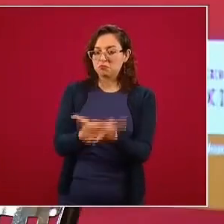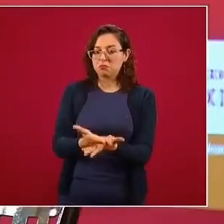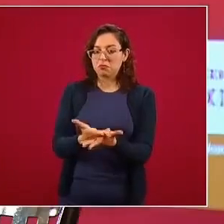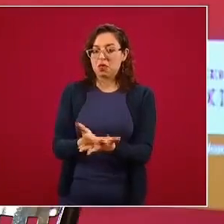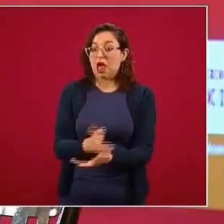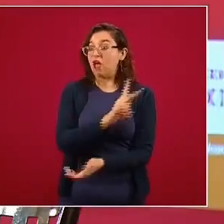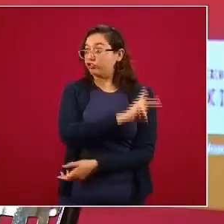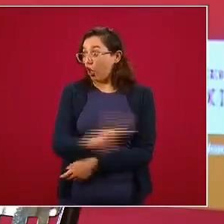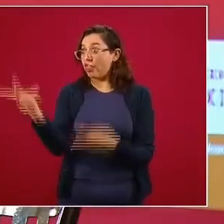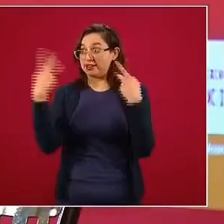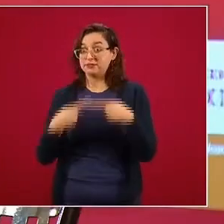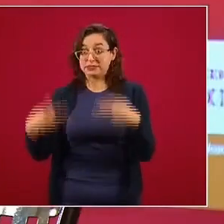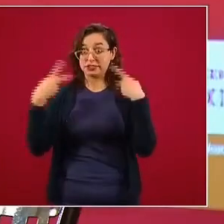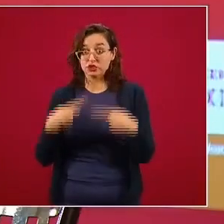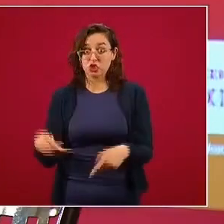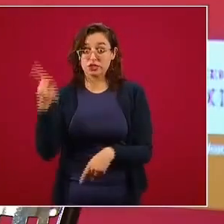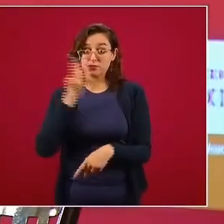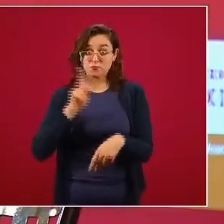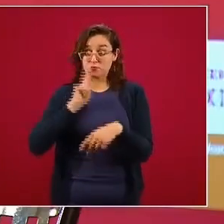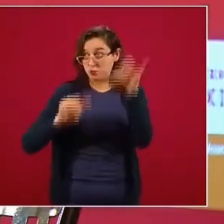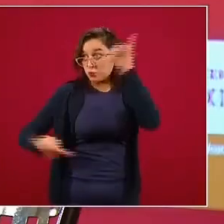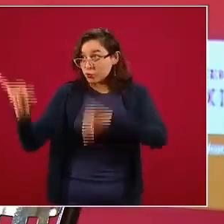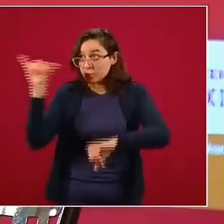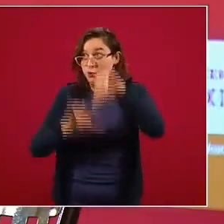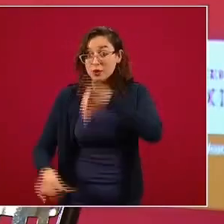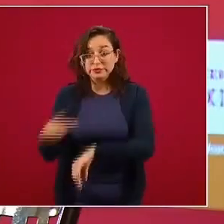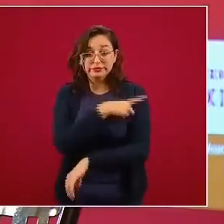pruebas generalizadas. Esta idea de